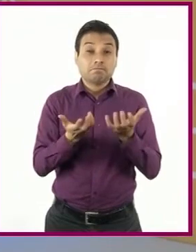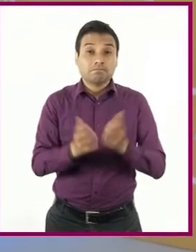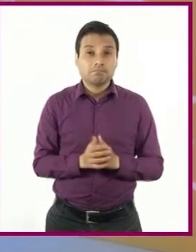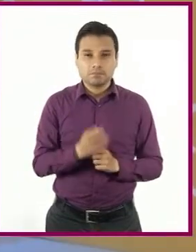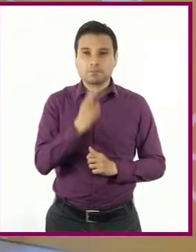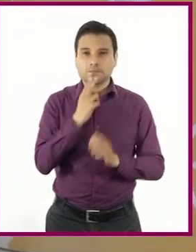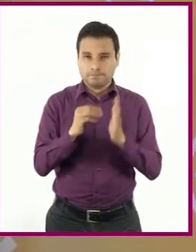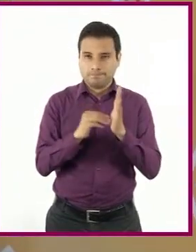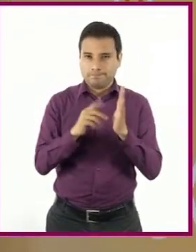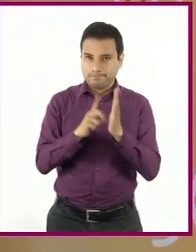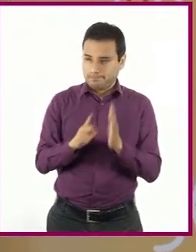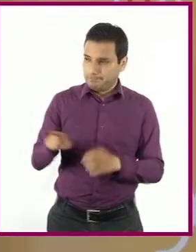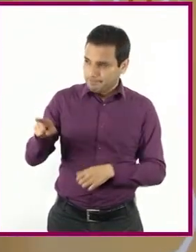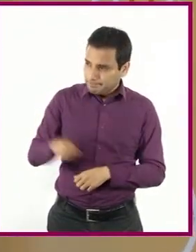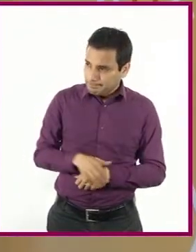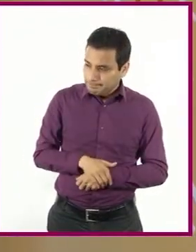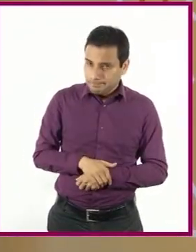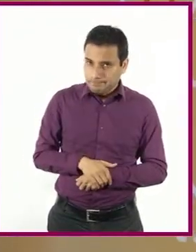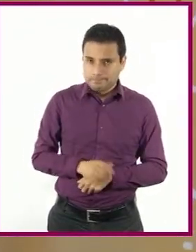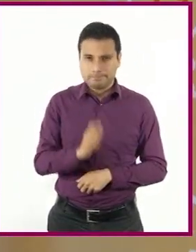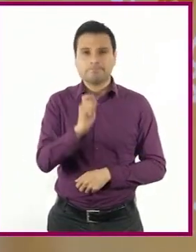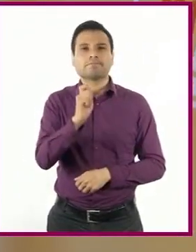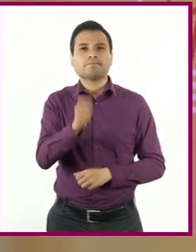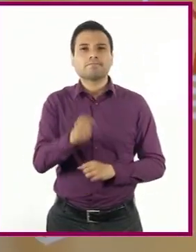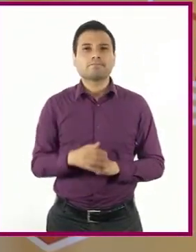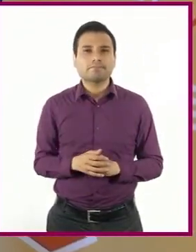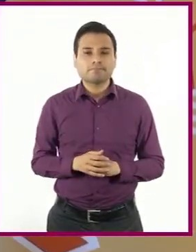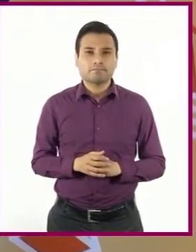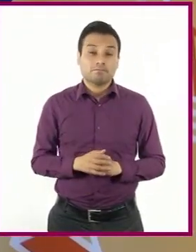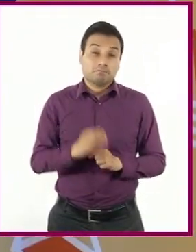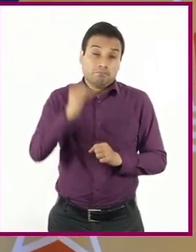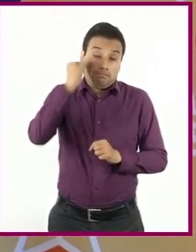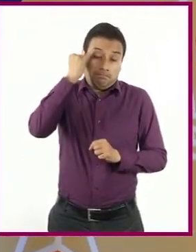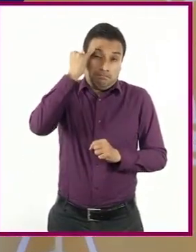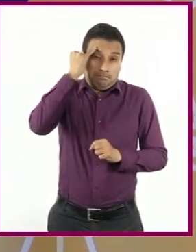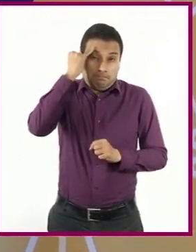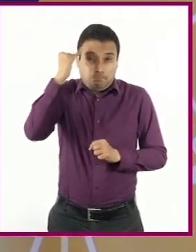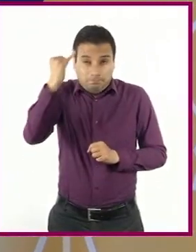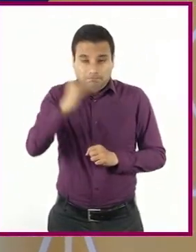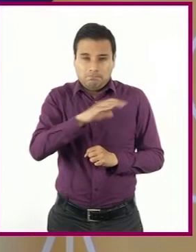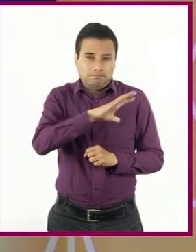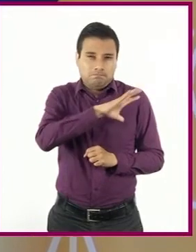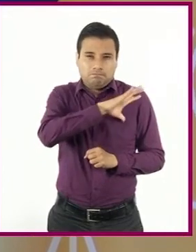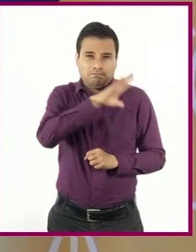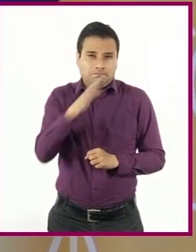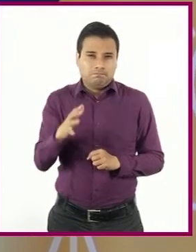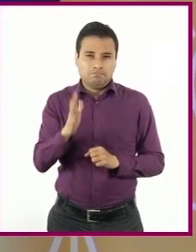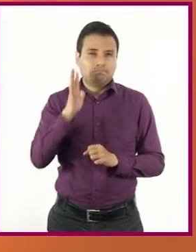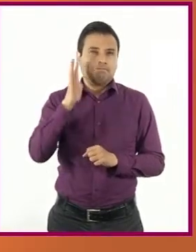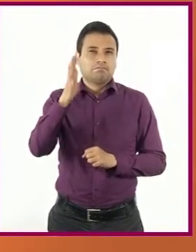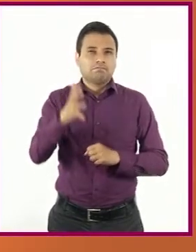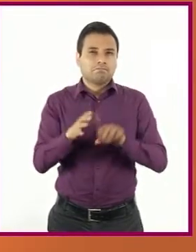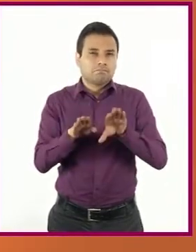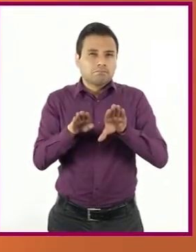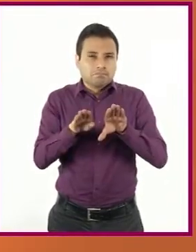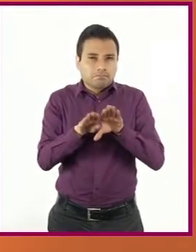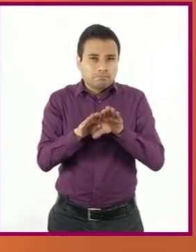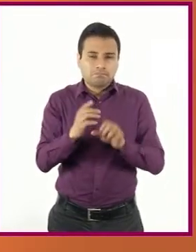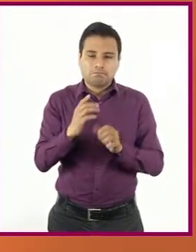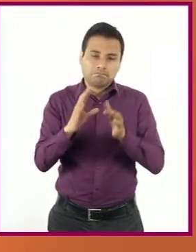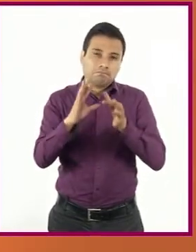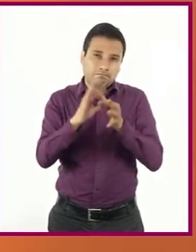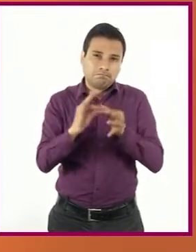método deductivo, que consiste en formular generalizaciones acerca de la operación de factores causales